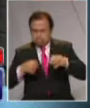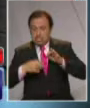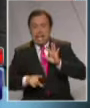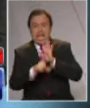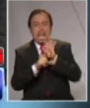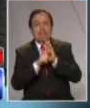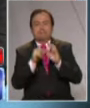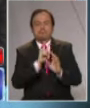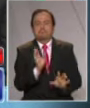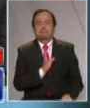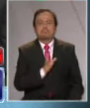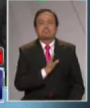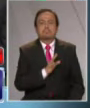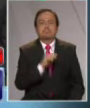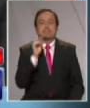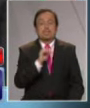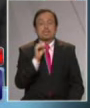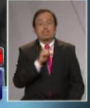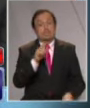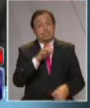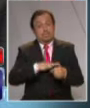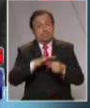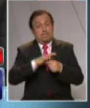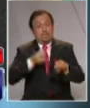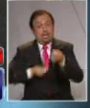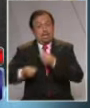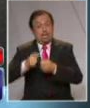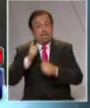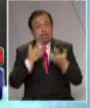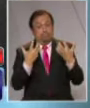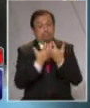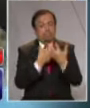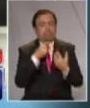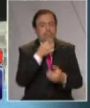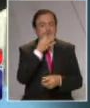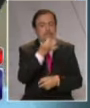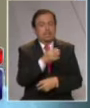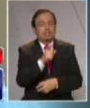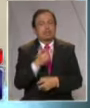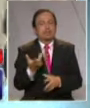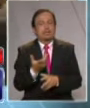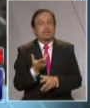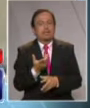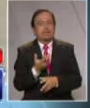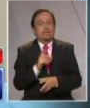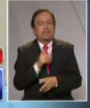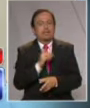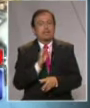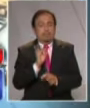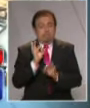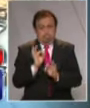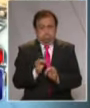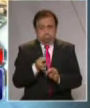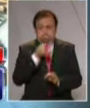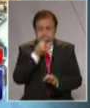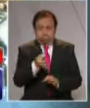respecto de los mismos, ya que en el caso de la negociación incompatible, insisto, es un delito bastante formal